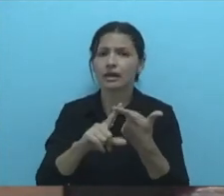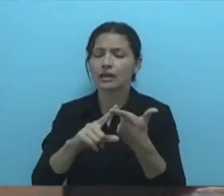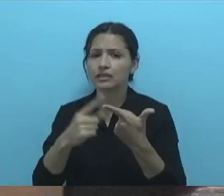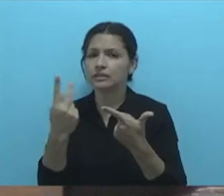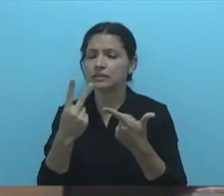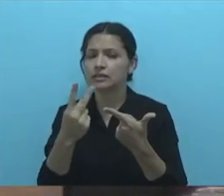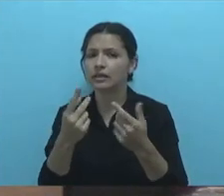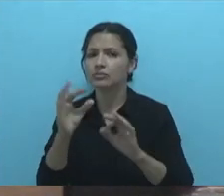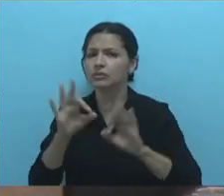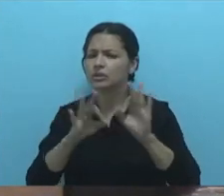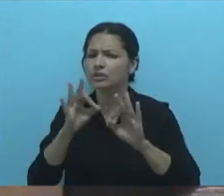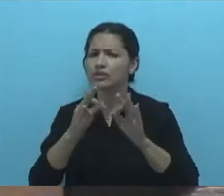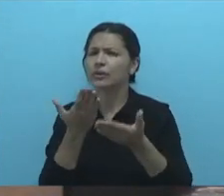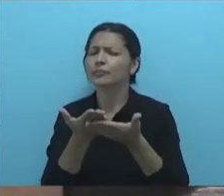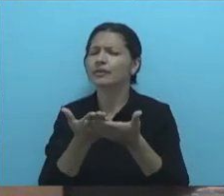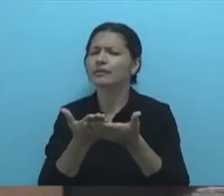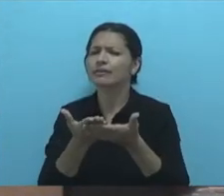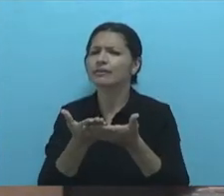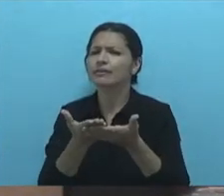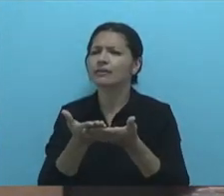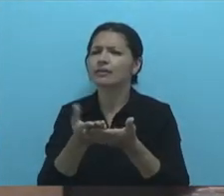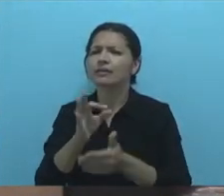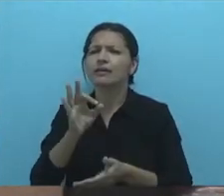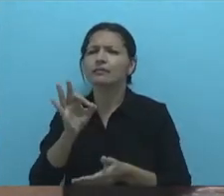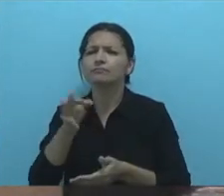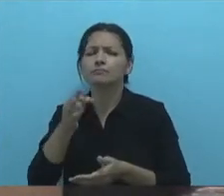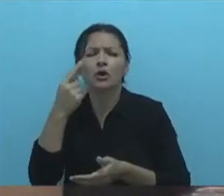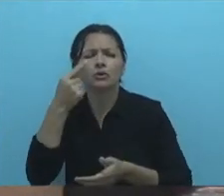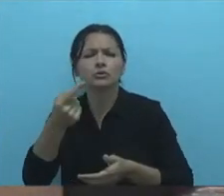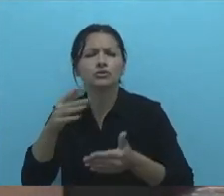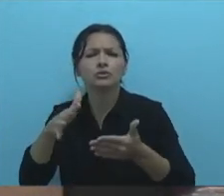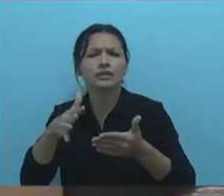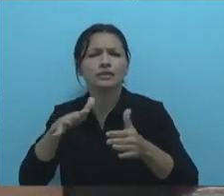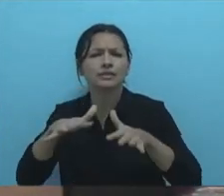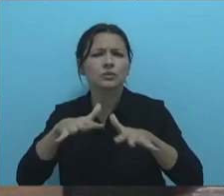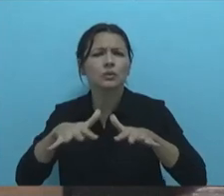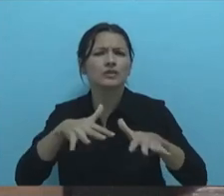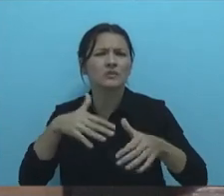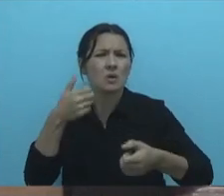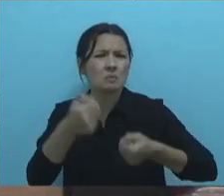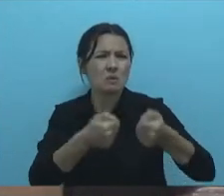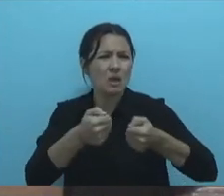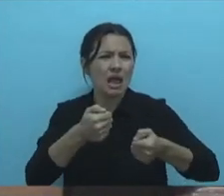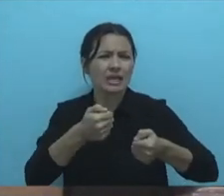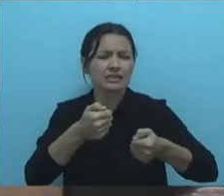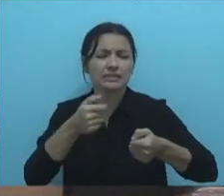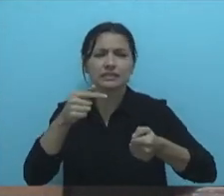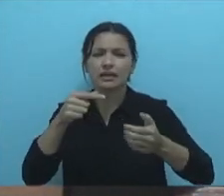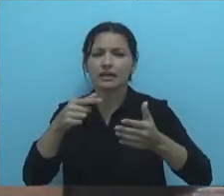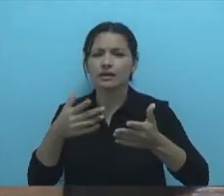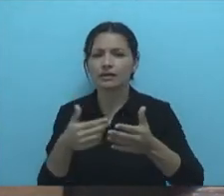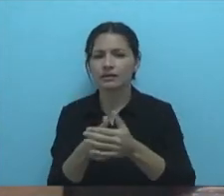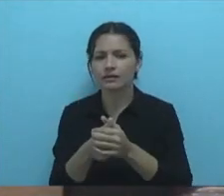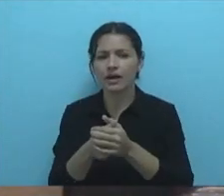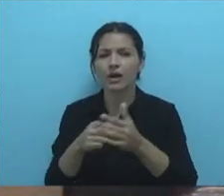para ver las medidas que se piensan adoptar por parte del gobierno en relación a los violentos robos que padecen estudiantes de la ciudad de